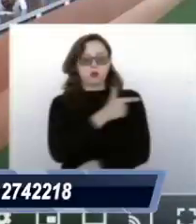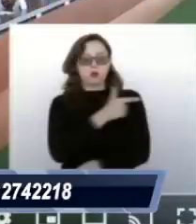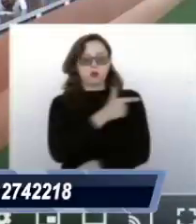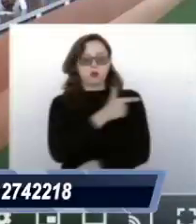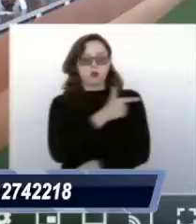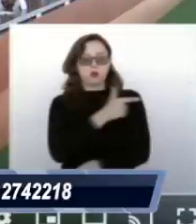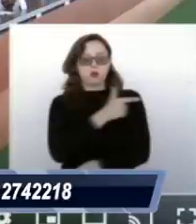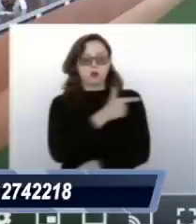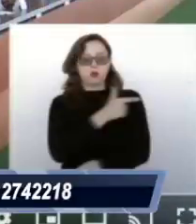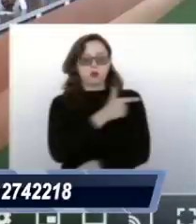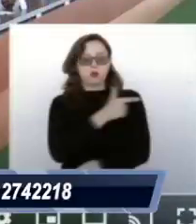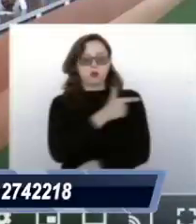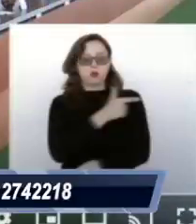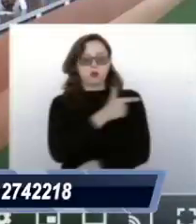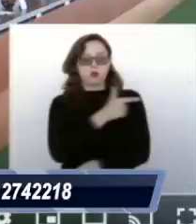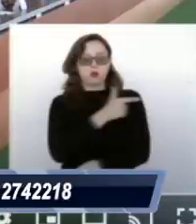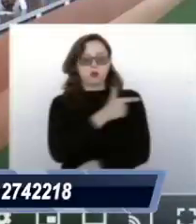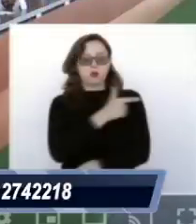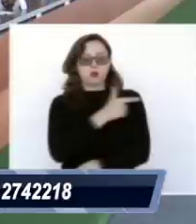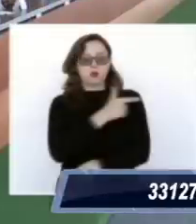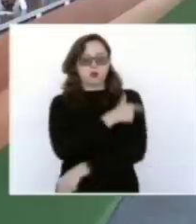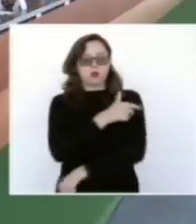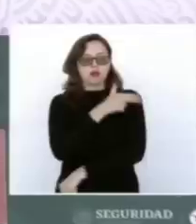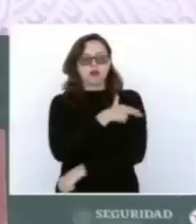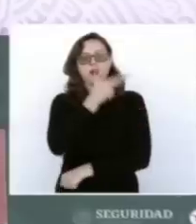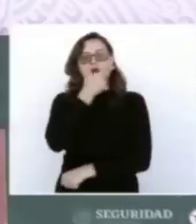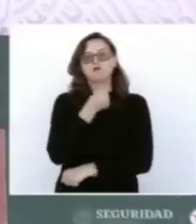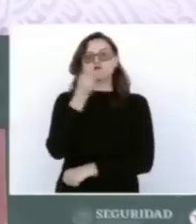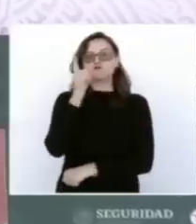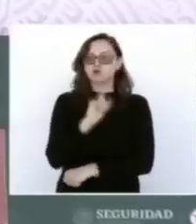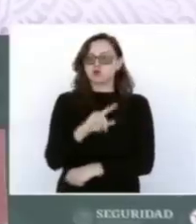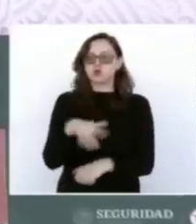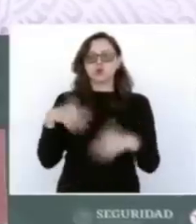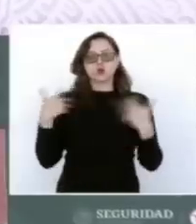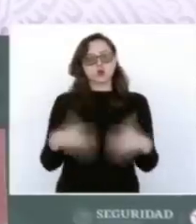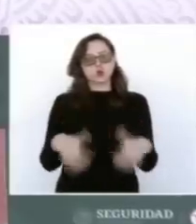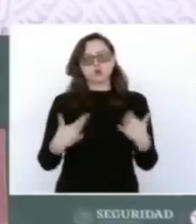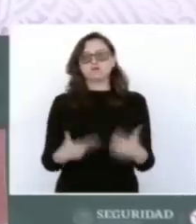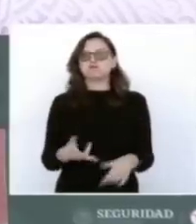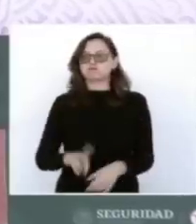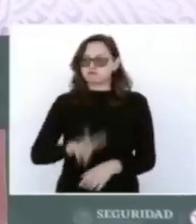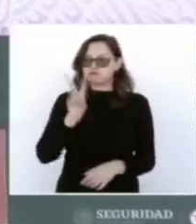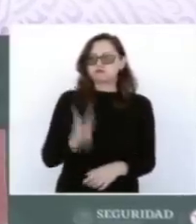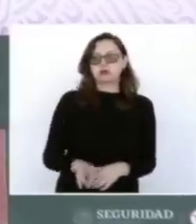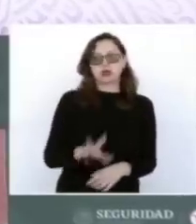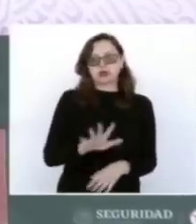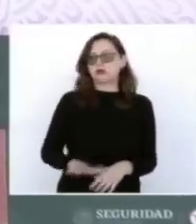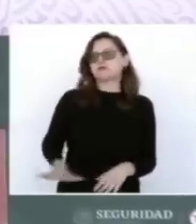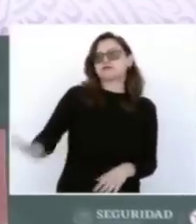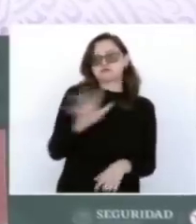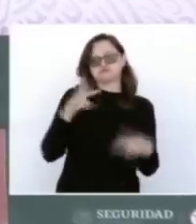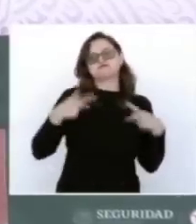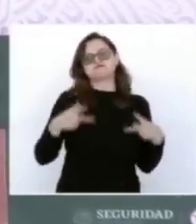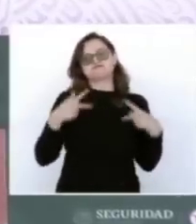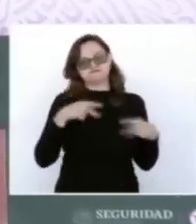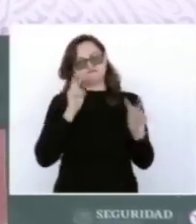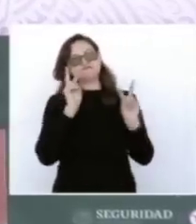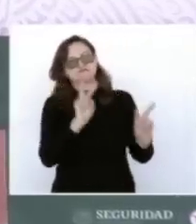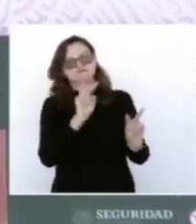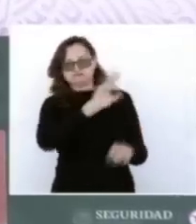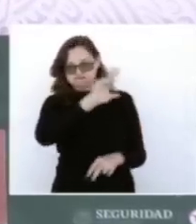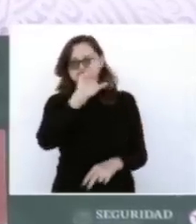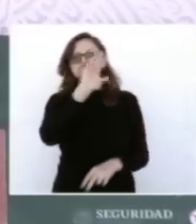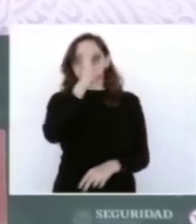este aniversario, así es de que vamos a oírlo. Es ya bien reconocido por la ciudadanía. Lo anterior